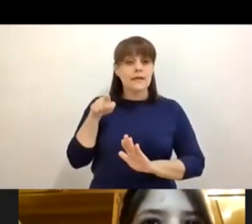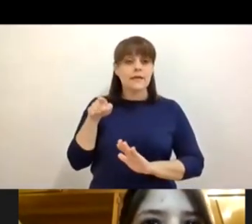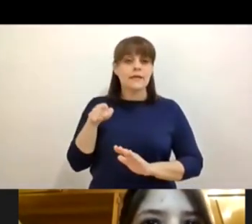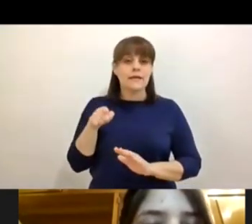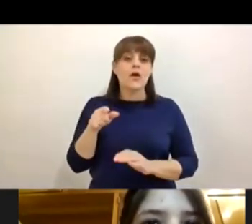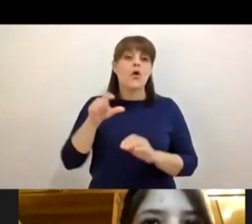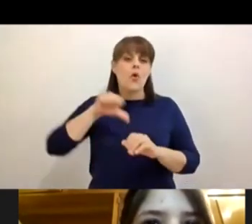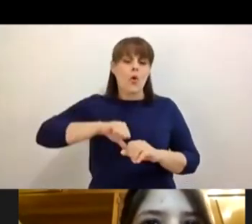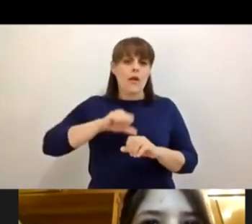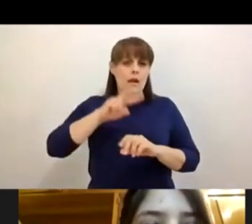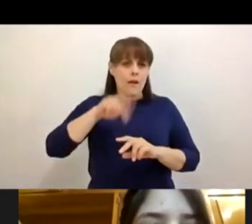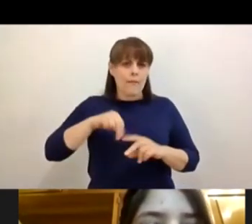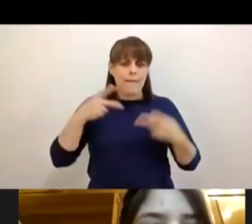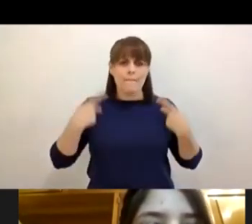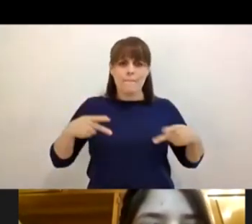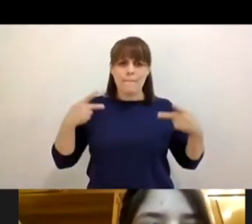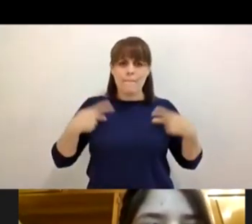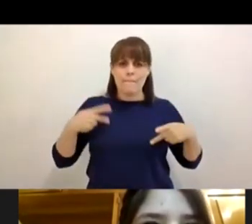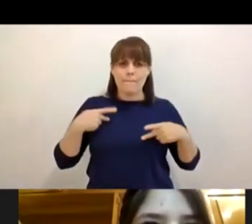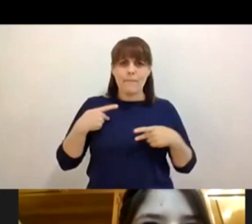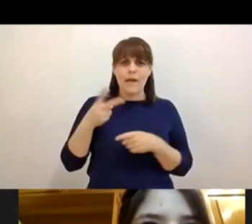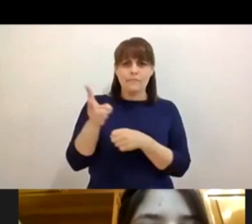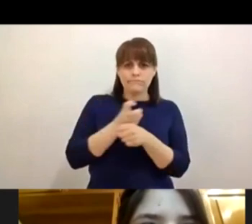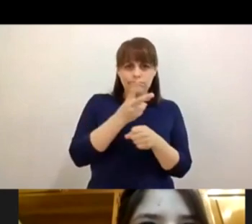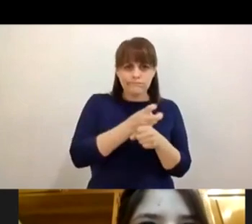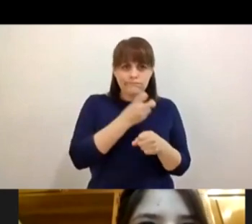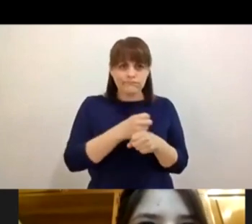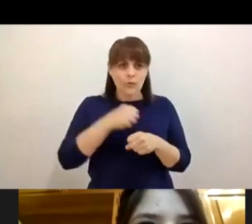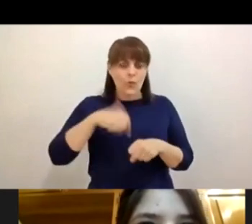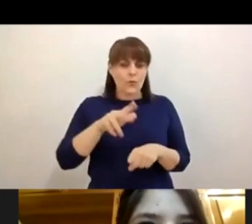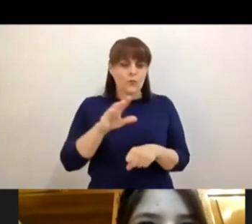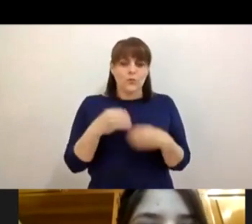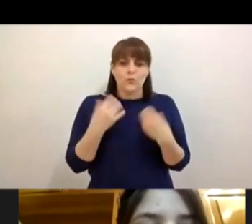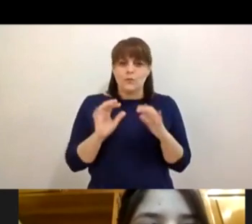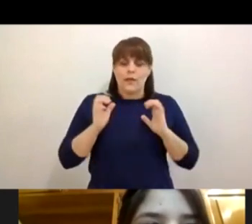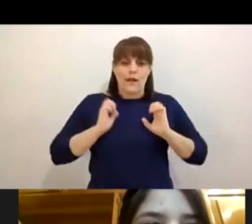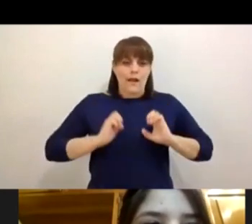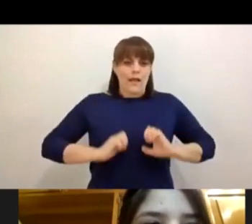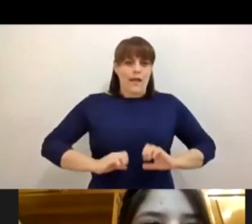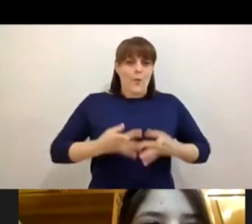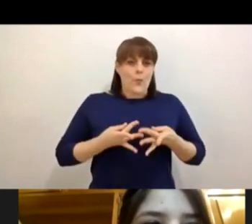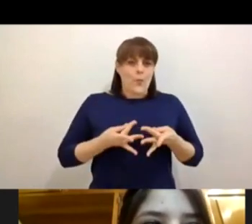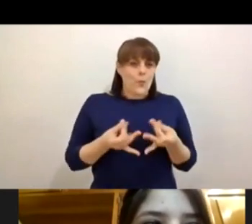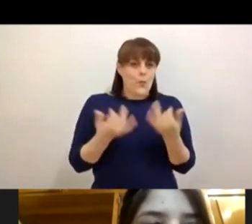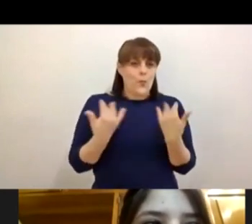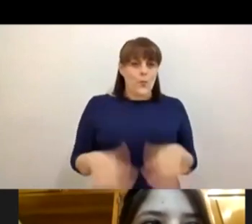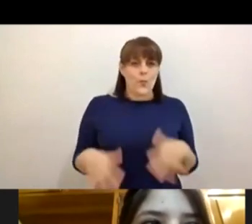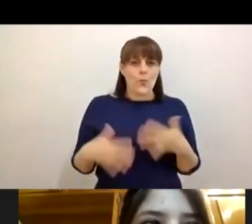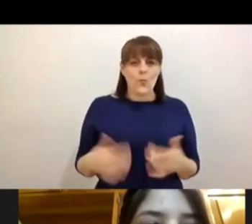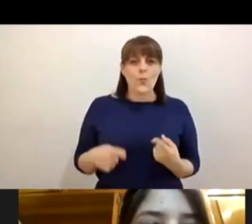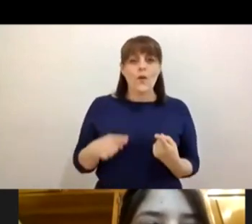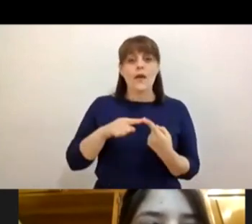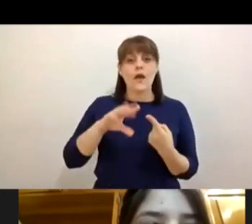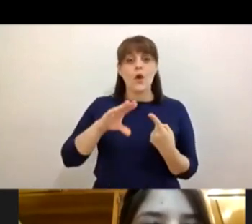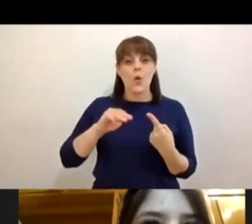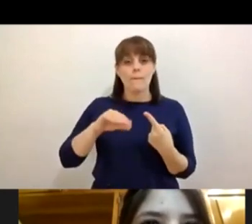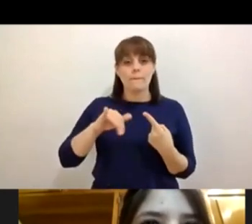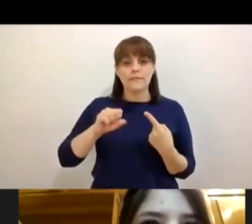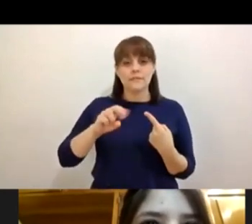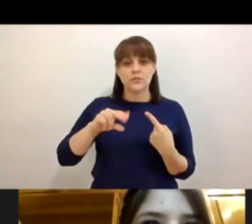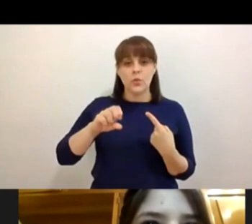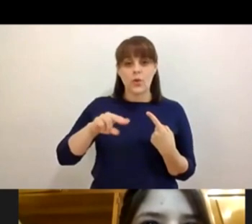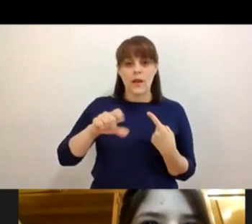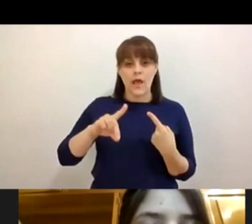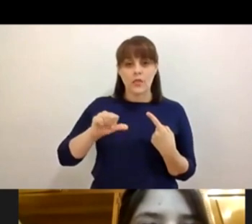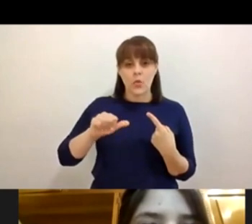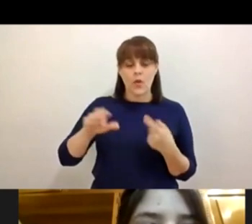tenemos un panel de lujo, siempre tenemos paneles de lujo en estos conversatorios, pero está con nosotros el Comisionado Nacional contra las